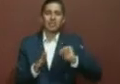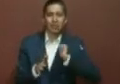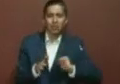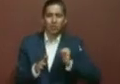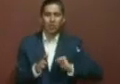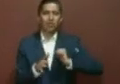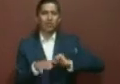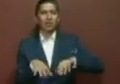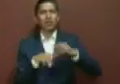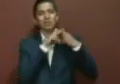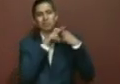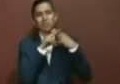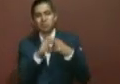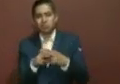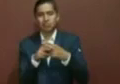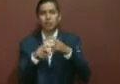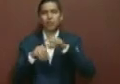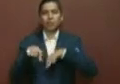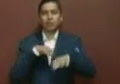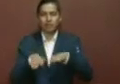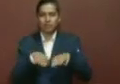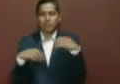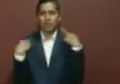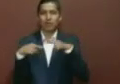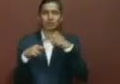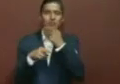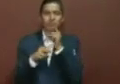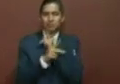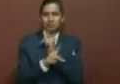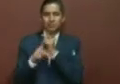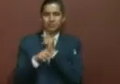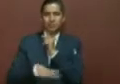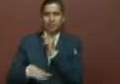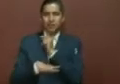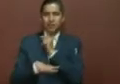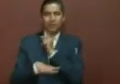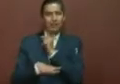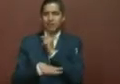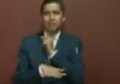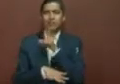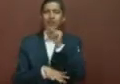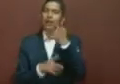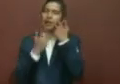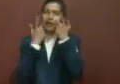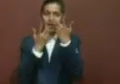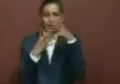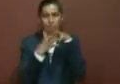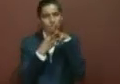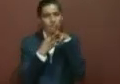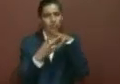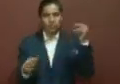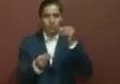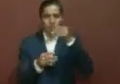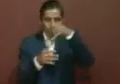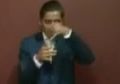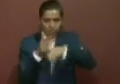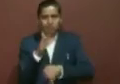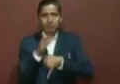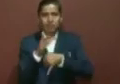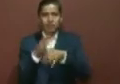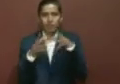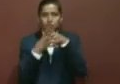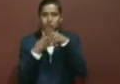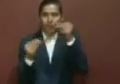la relación laboral de las maestras y los maestros, porque lo que queremos es una solución de fondo y una